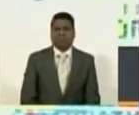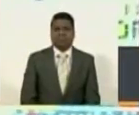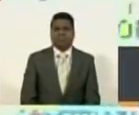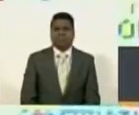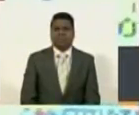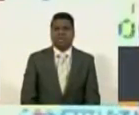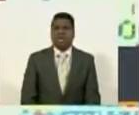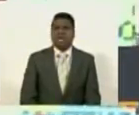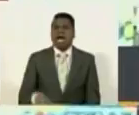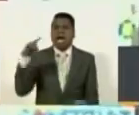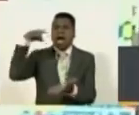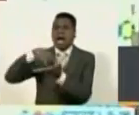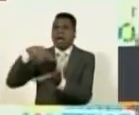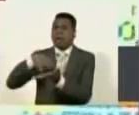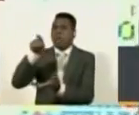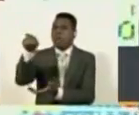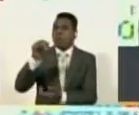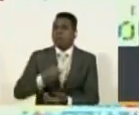Carabobo,